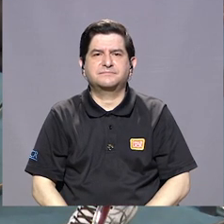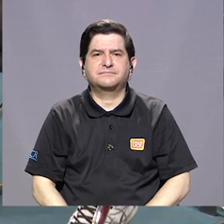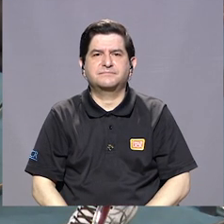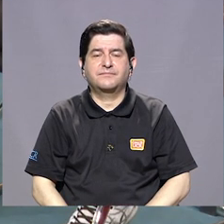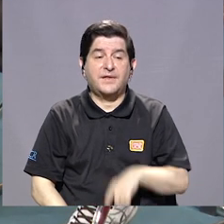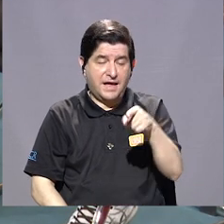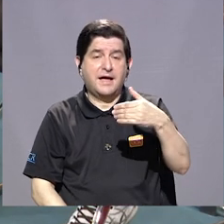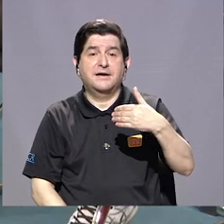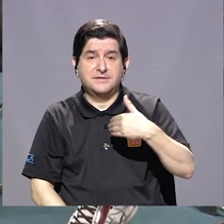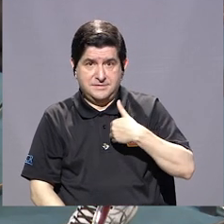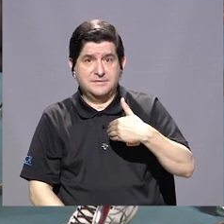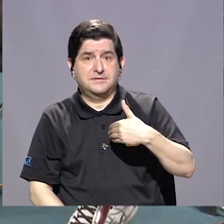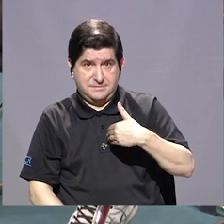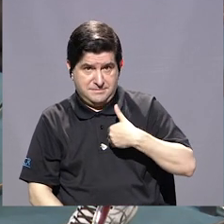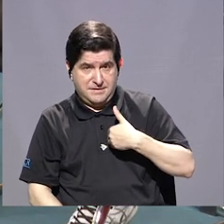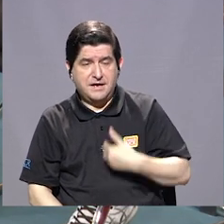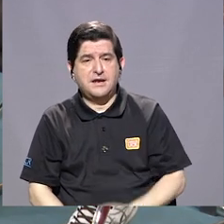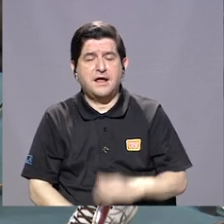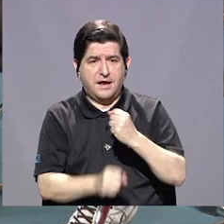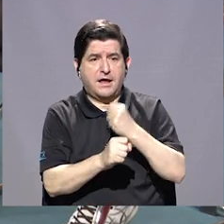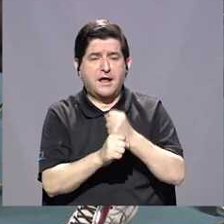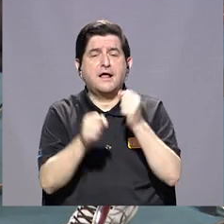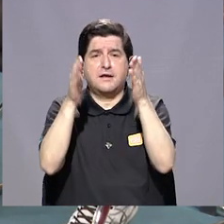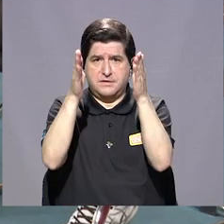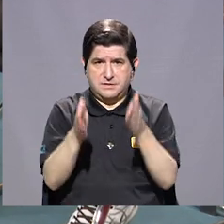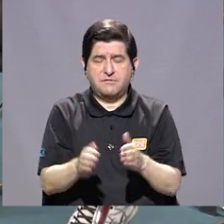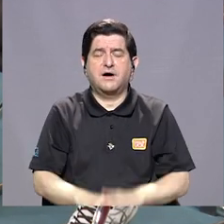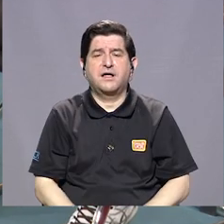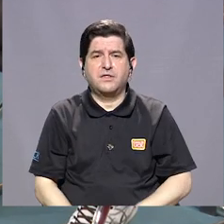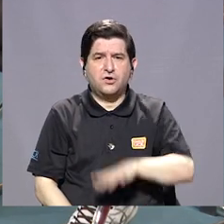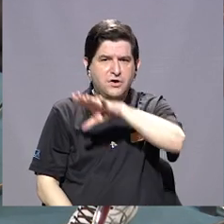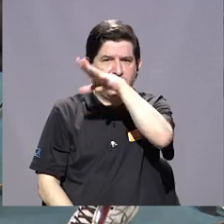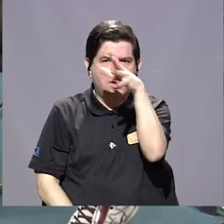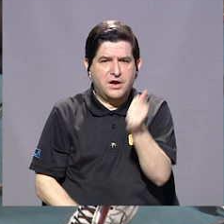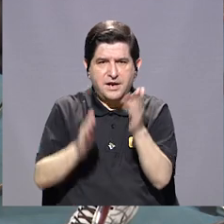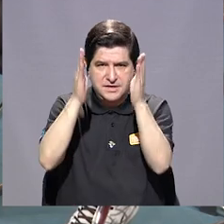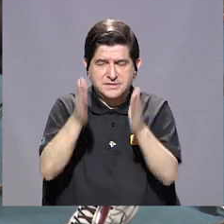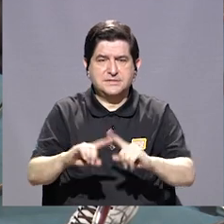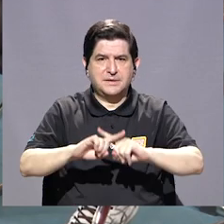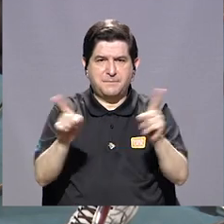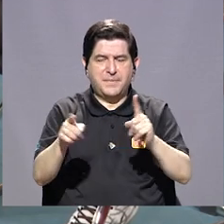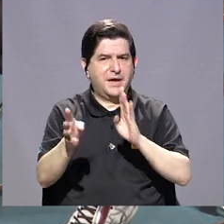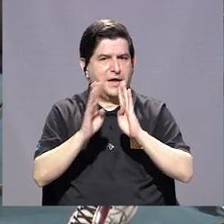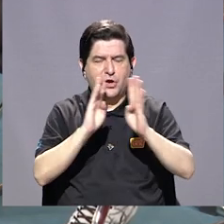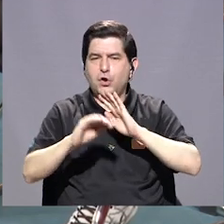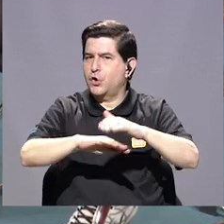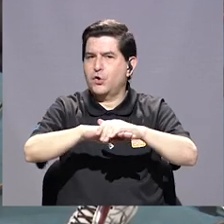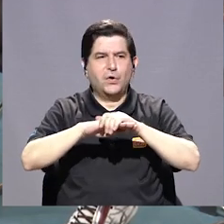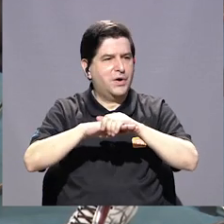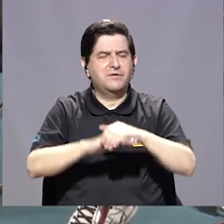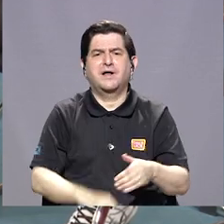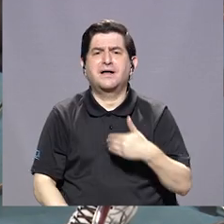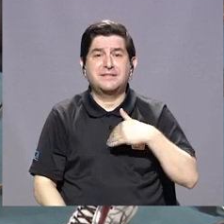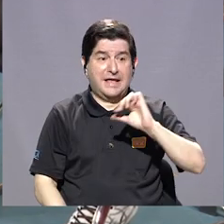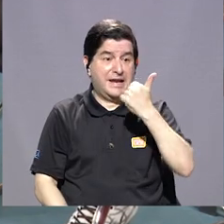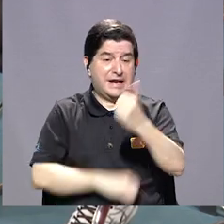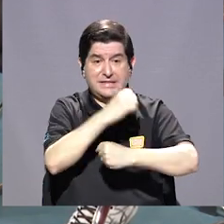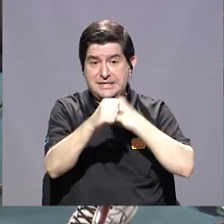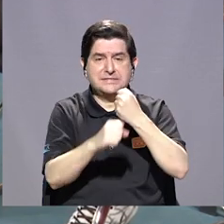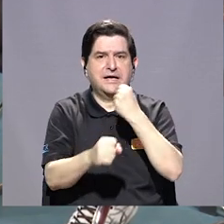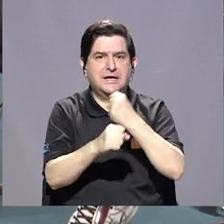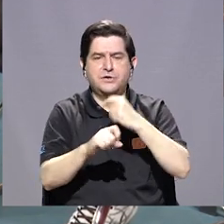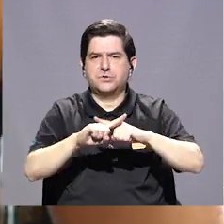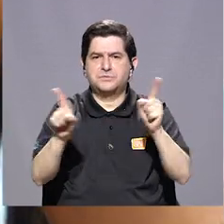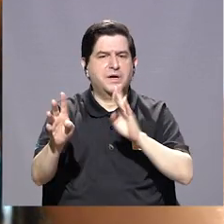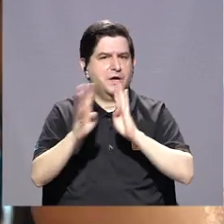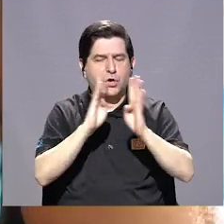Ella tenía empleadas africanas, pero ninguna hablaba inglés, ¿verdad? Tenían 10 años de trabajar con ella y